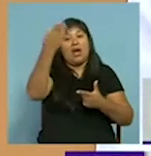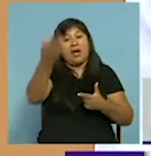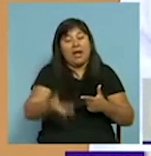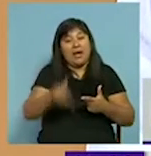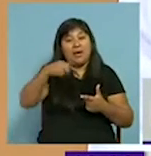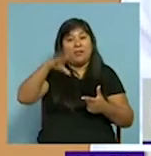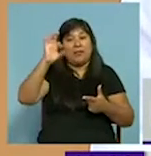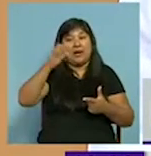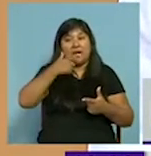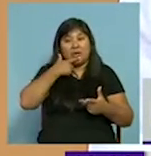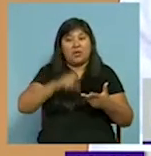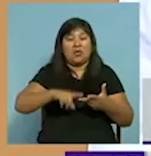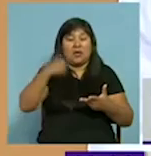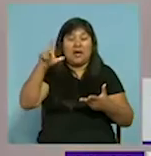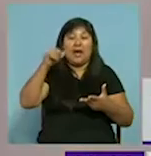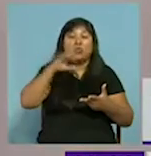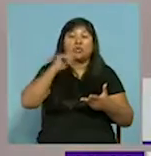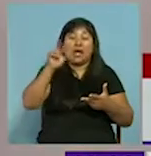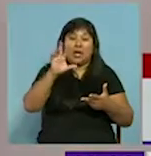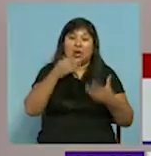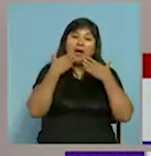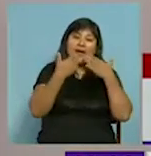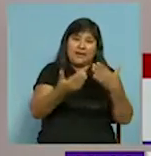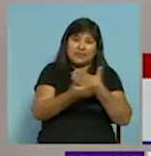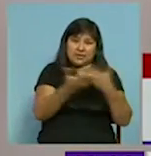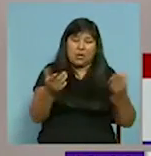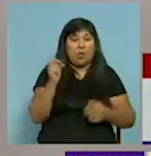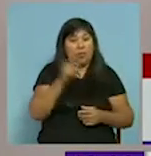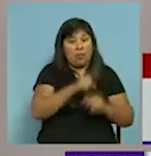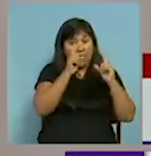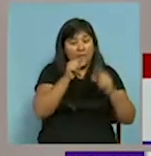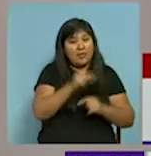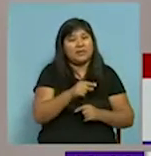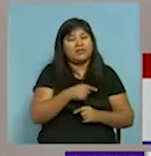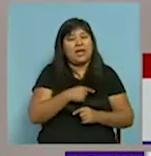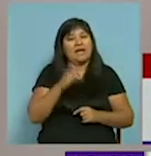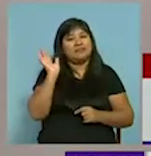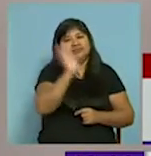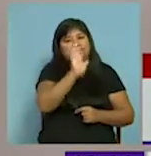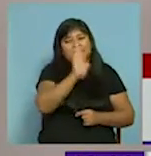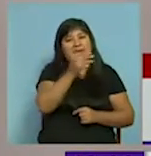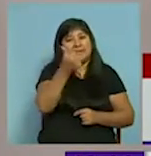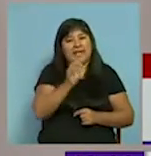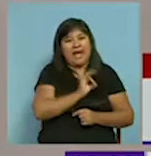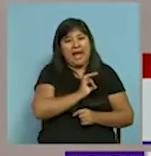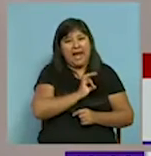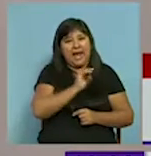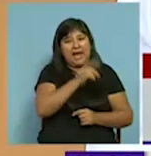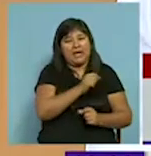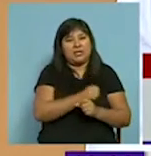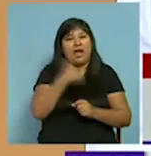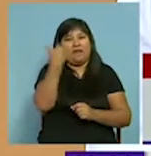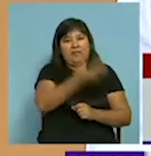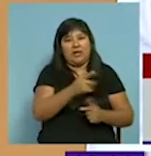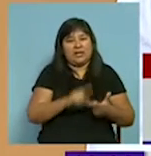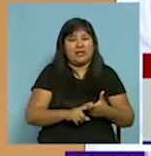en este tiempo de ausencia no profe ha estado seis años fuera fueron los realizados por el país porque todos trabajando en boca y cuatro en